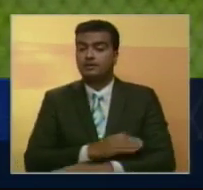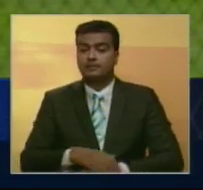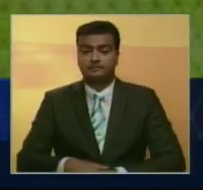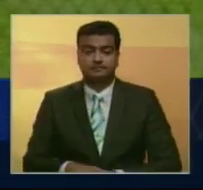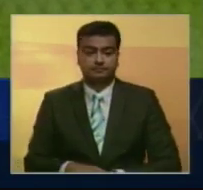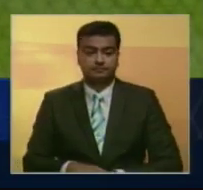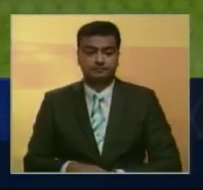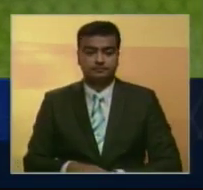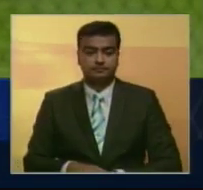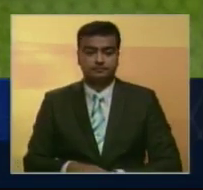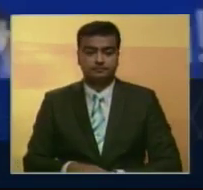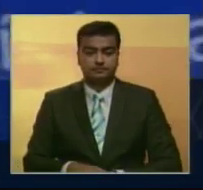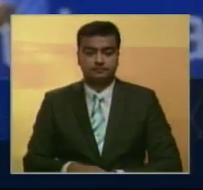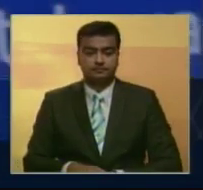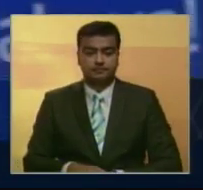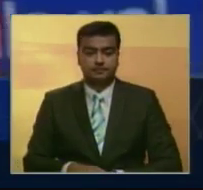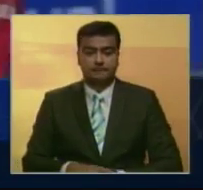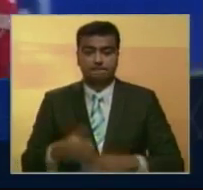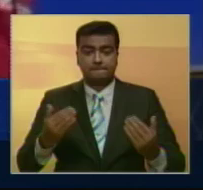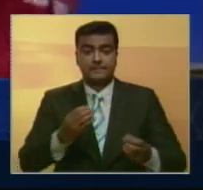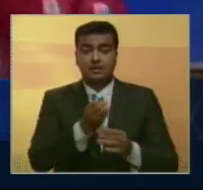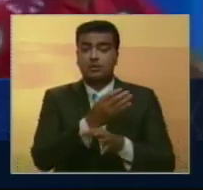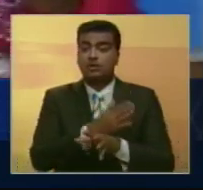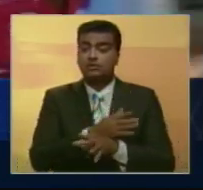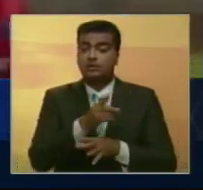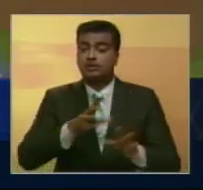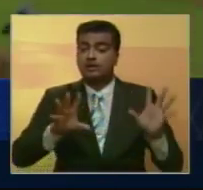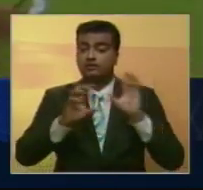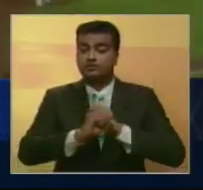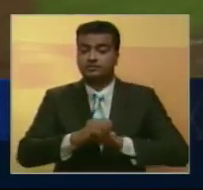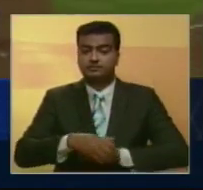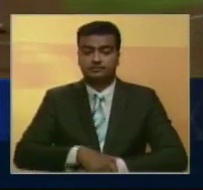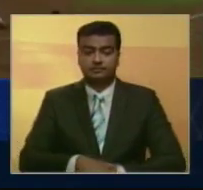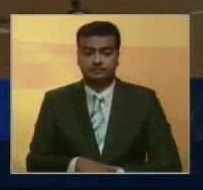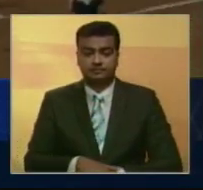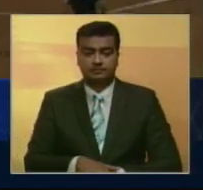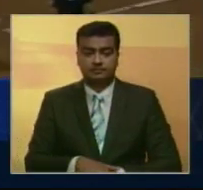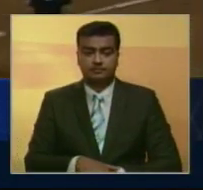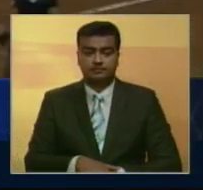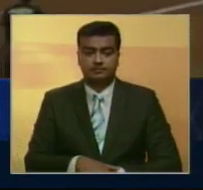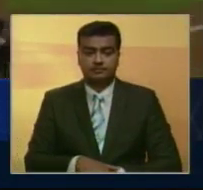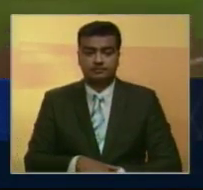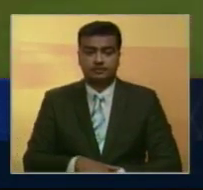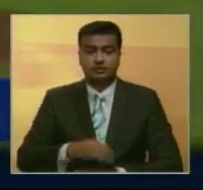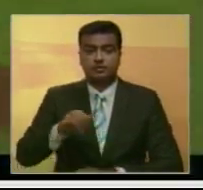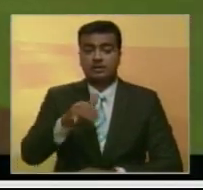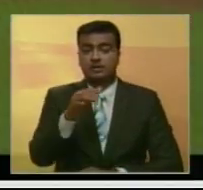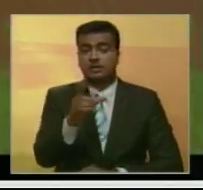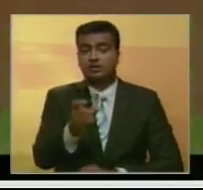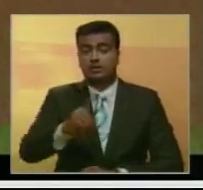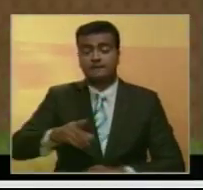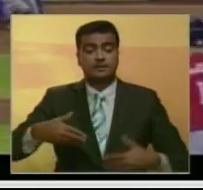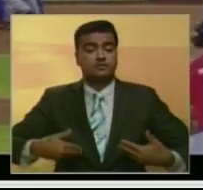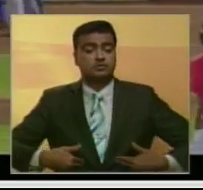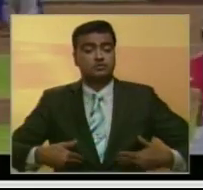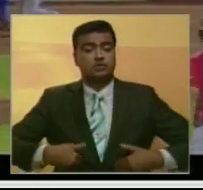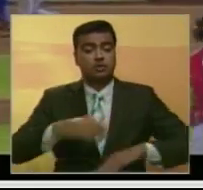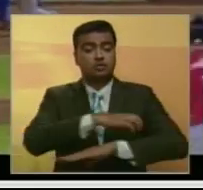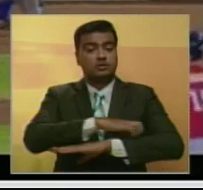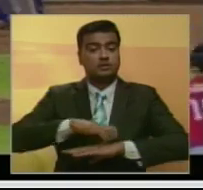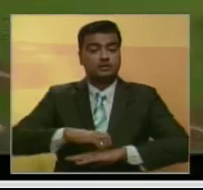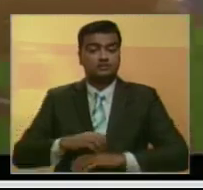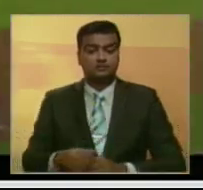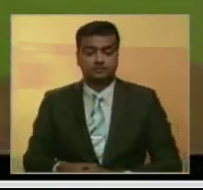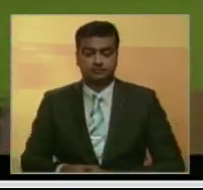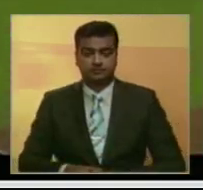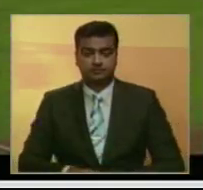por el cubano Ruby Silva, quien debería estar jugando desde esta noche. Por su parte, el campo corto Junior Carecuto reforzará a los Tigres de Aragua.